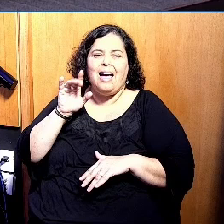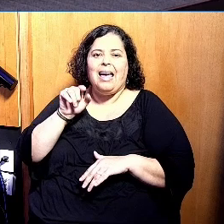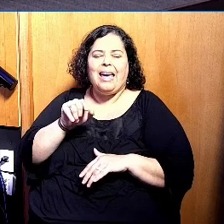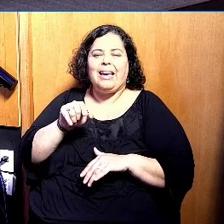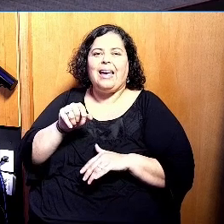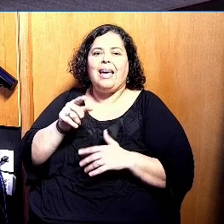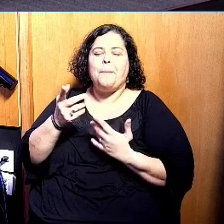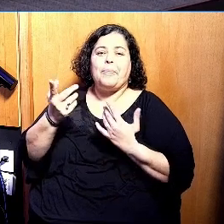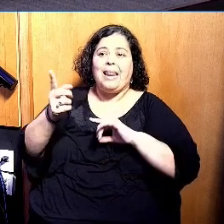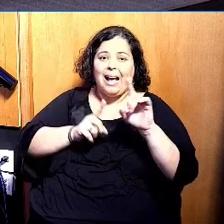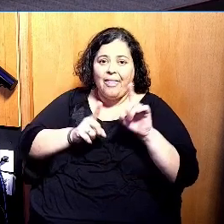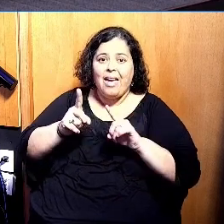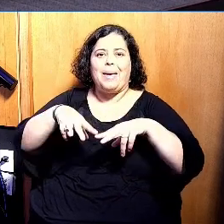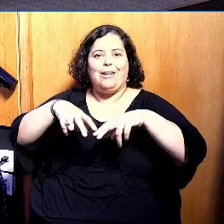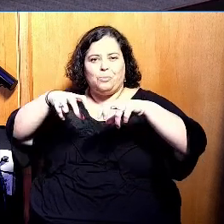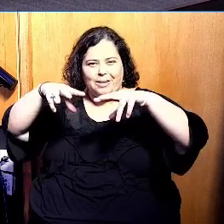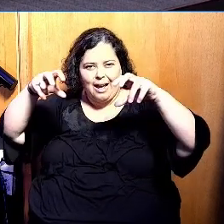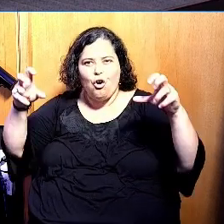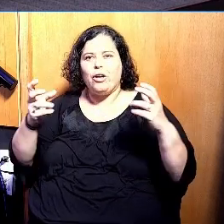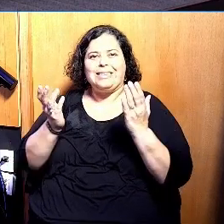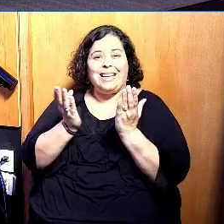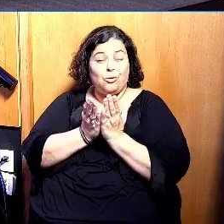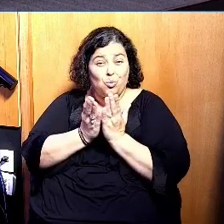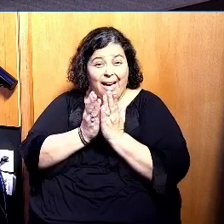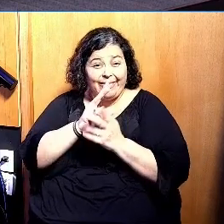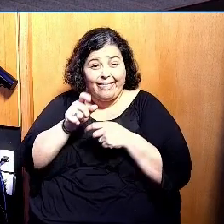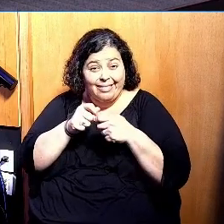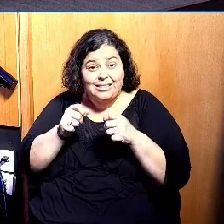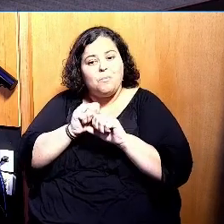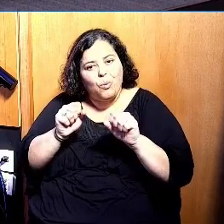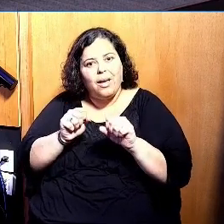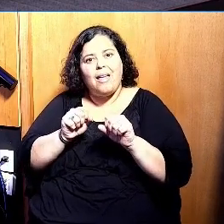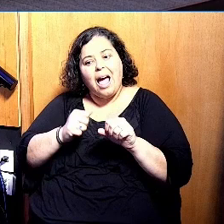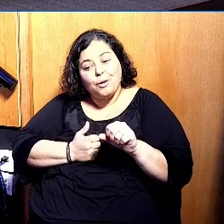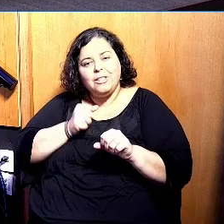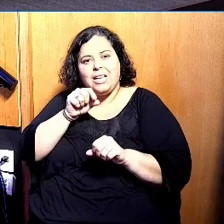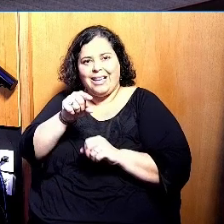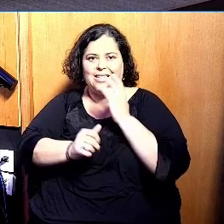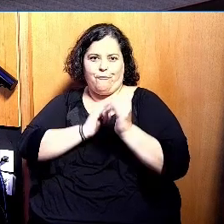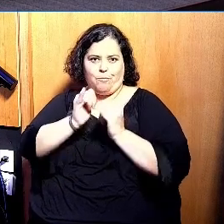la academia, investigadores, estudiantes de tesis puedan utilizar la información para generar valor, ¿no?